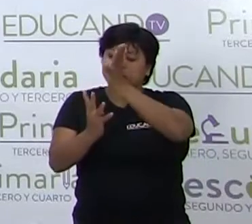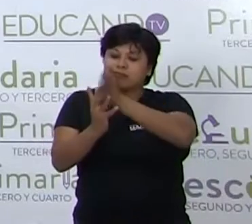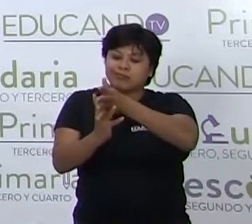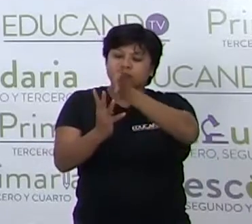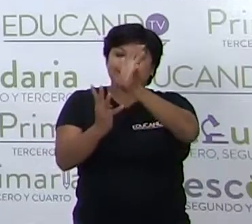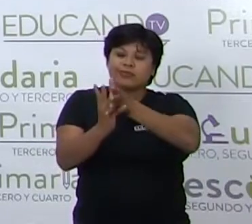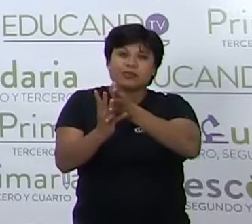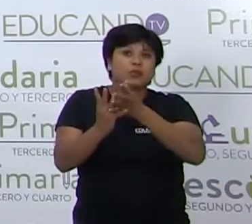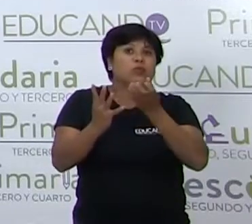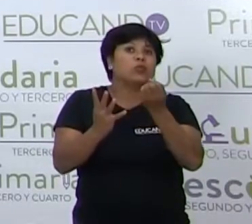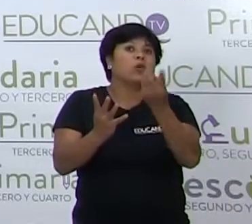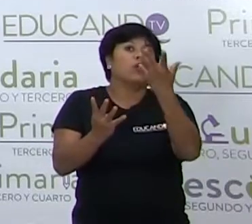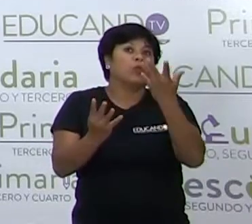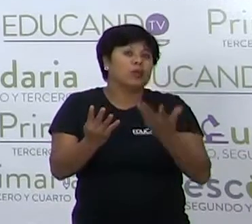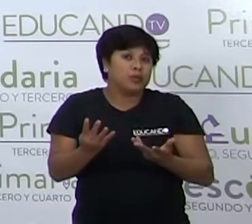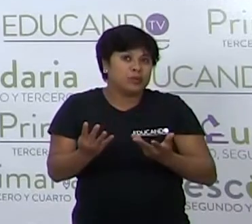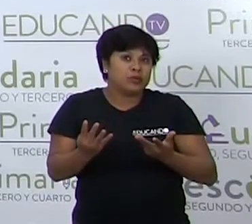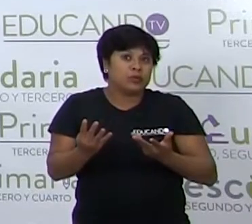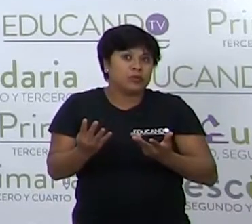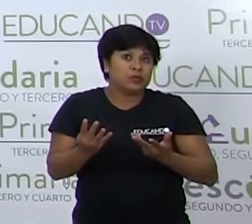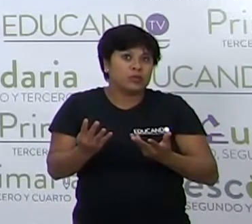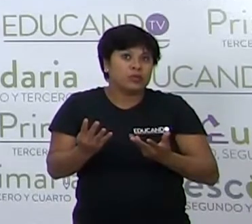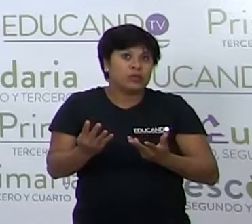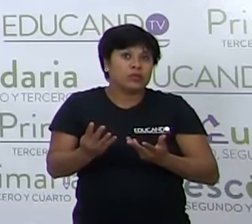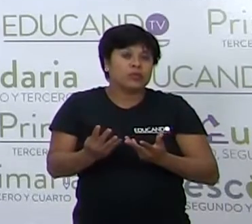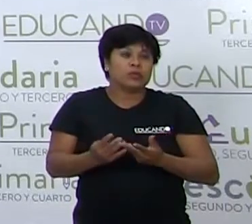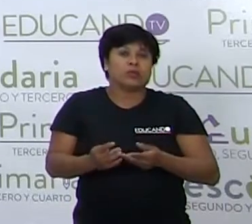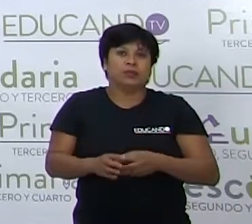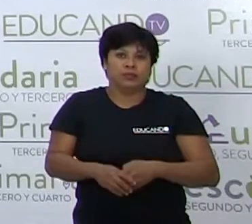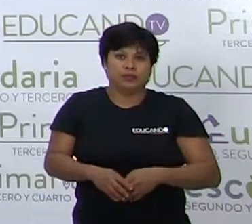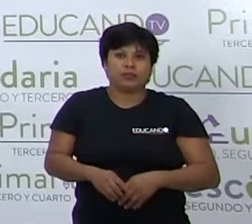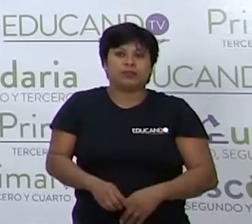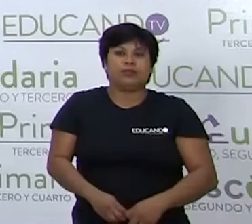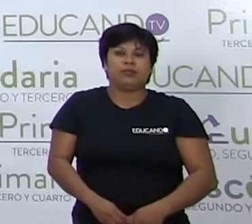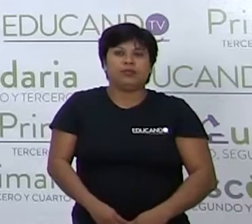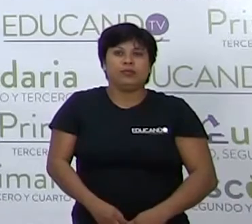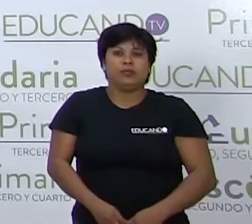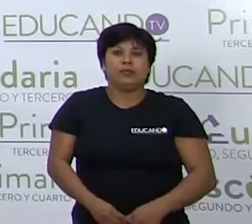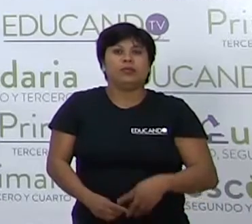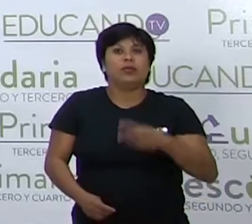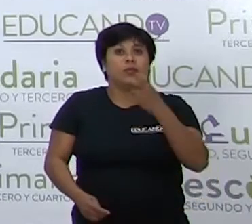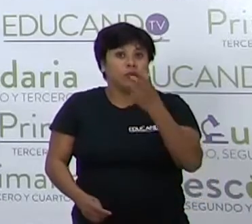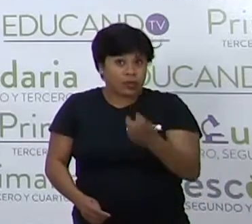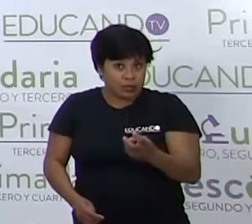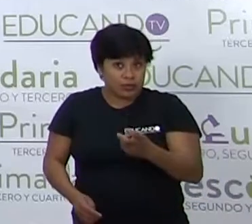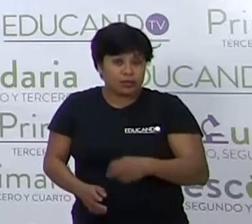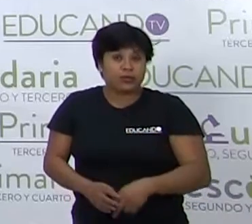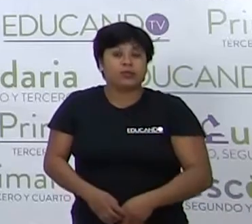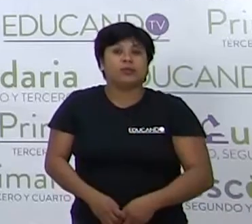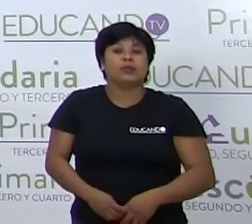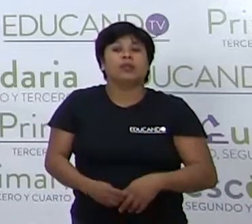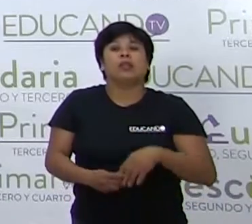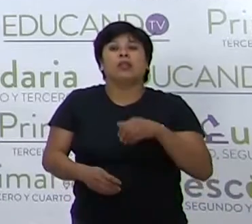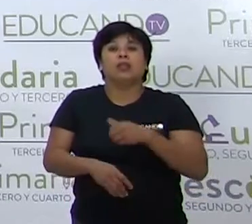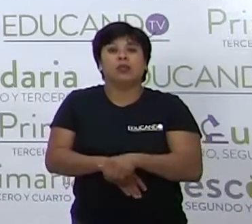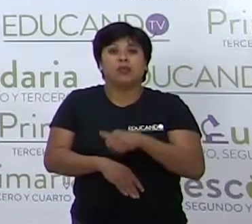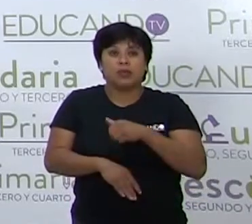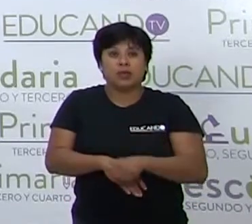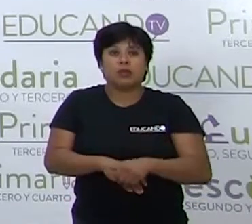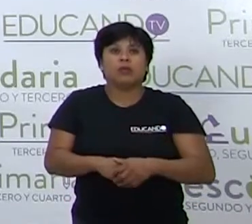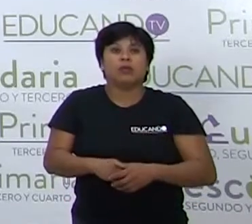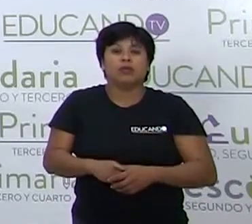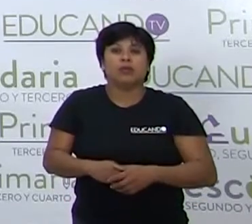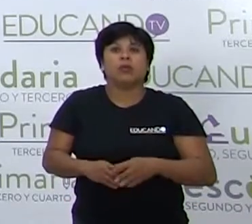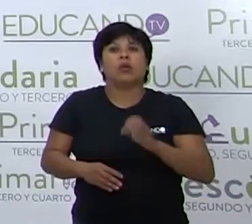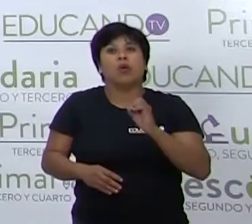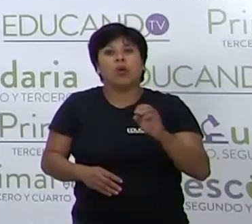diferencia? Sería 4, ¿verdad? Por lo tanto, el número,